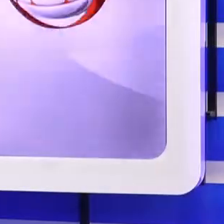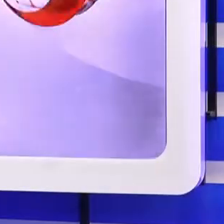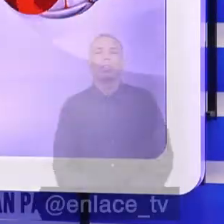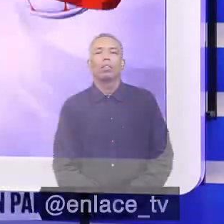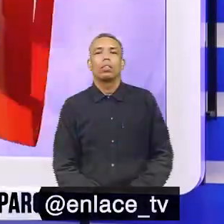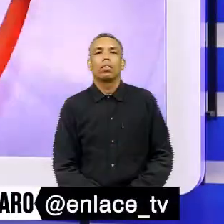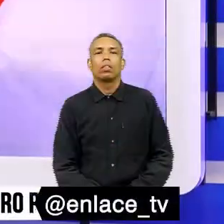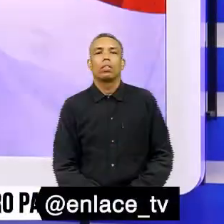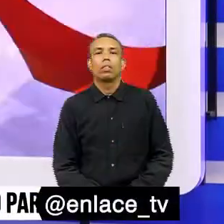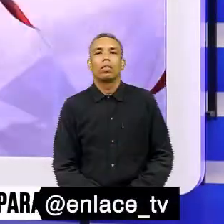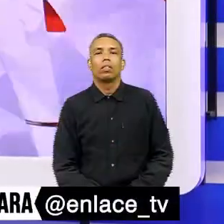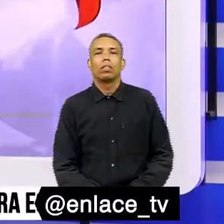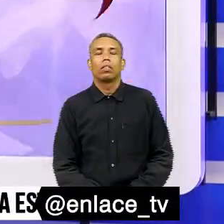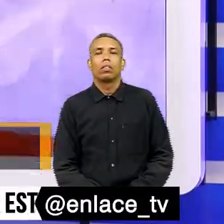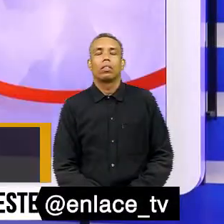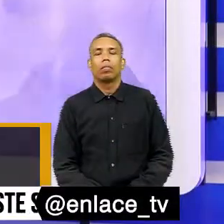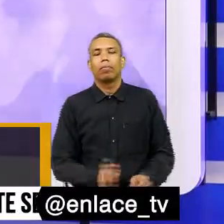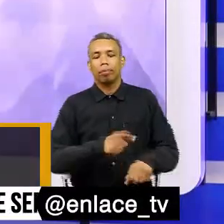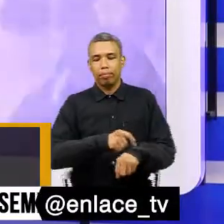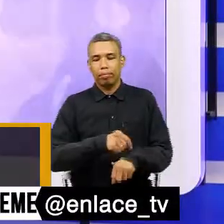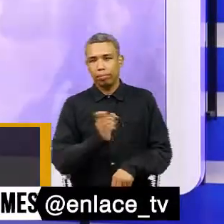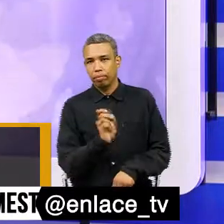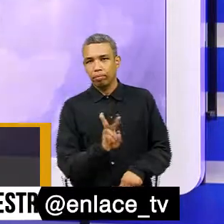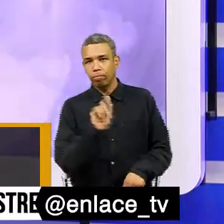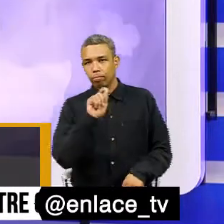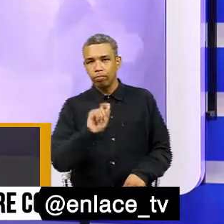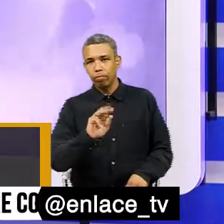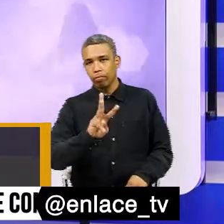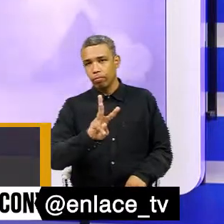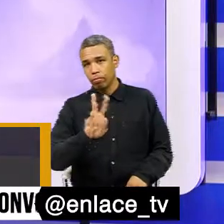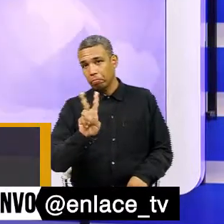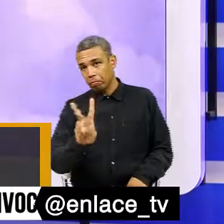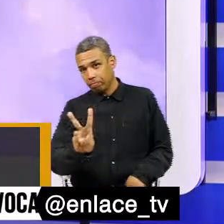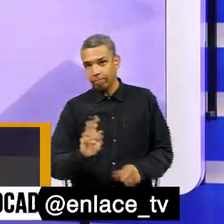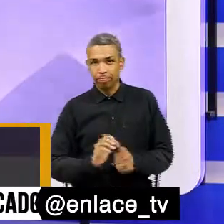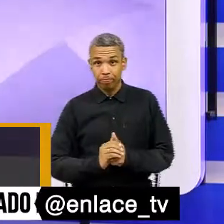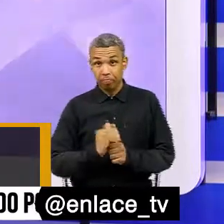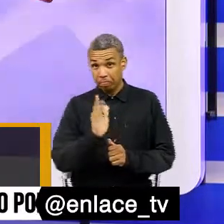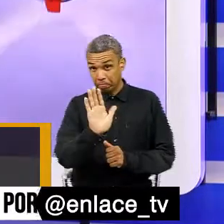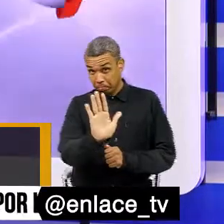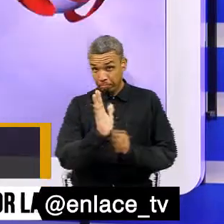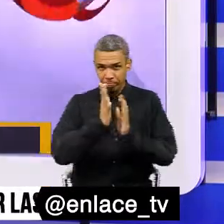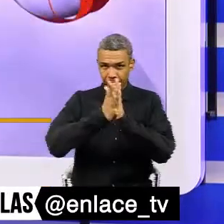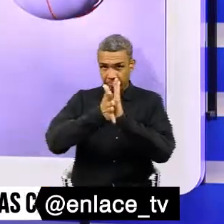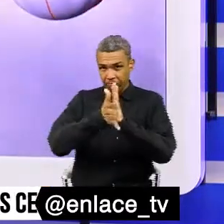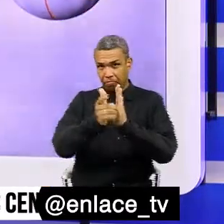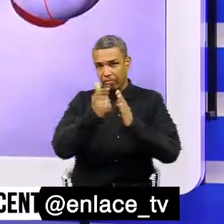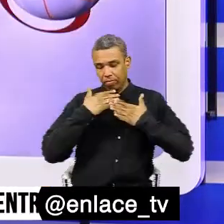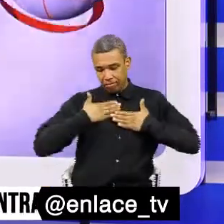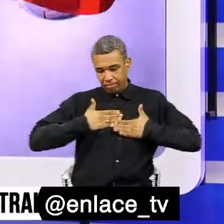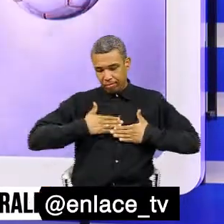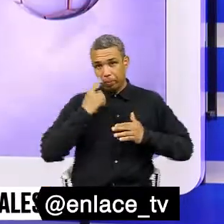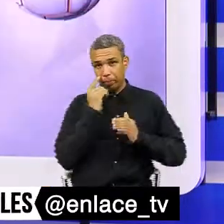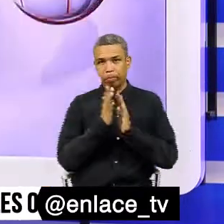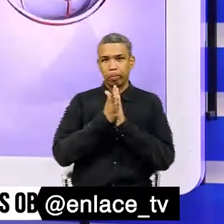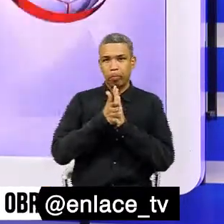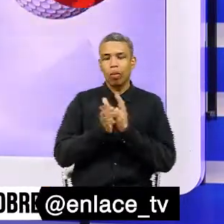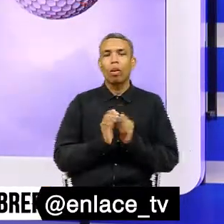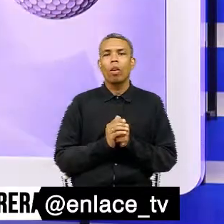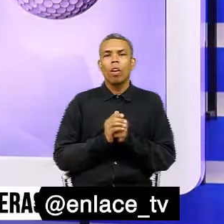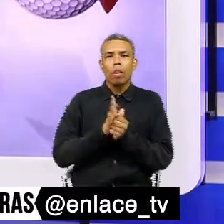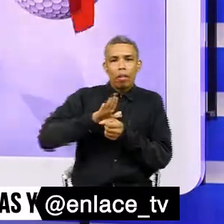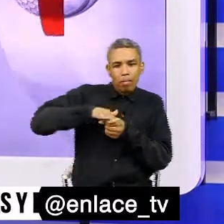Del día, 32 minutos, llega la información deportiva, Enlace de Noticias. Pónganse cómodos, esta es la información. Se cumplió en la Comuna 3,